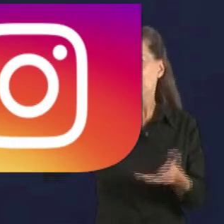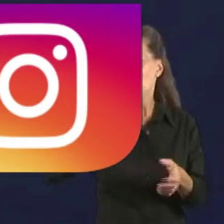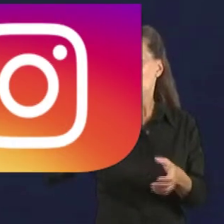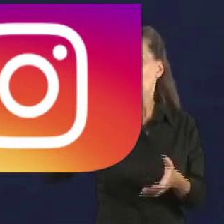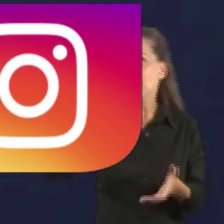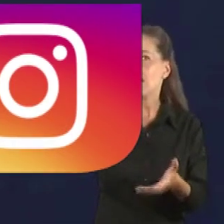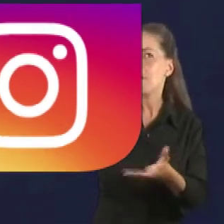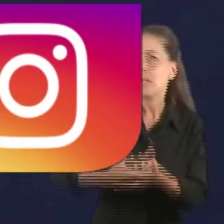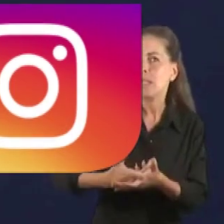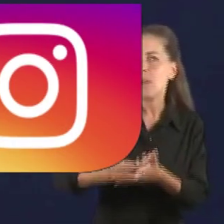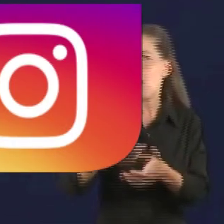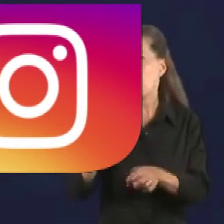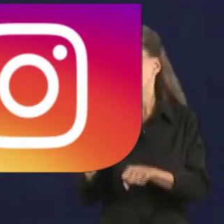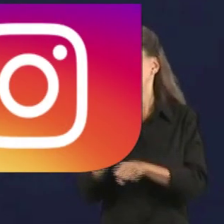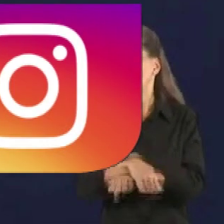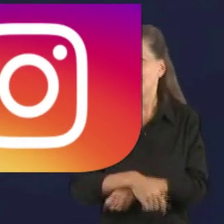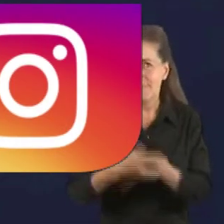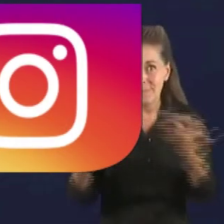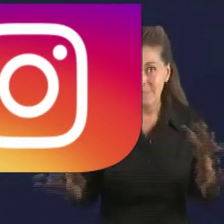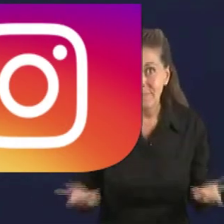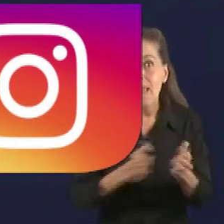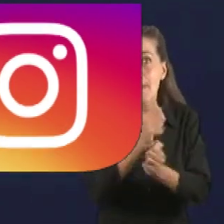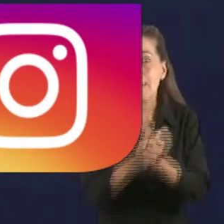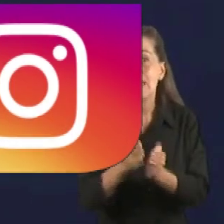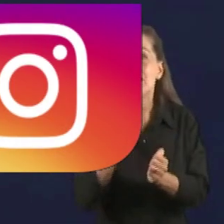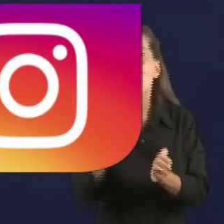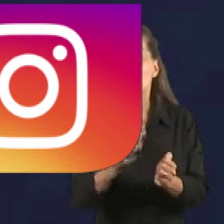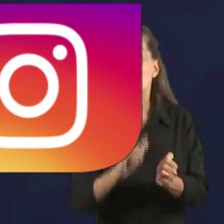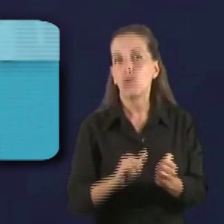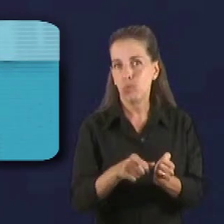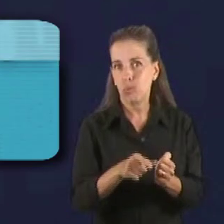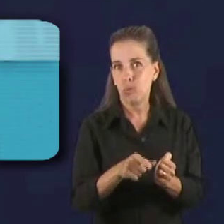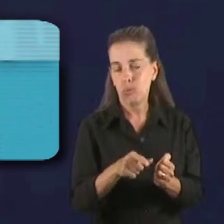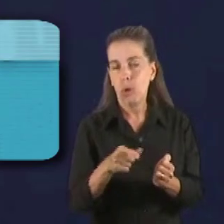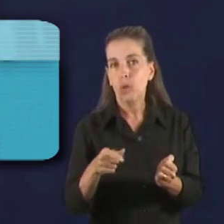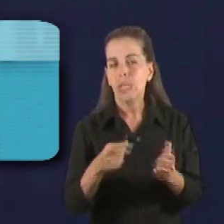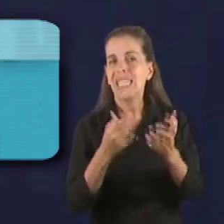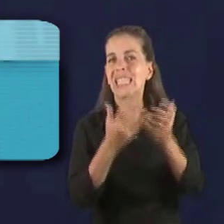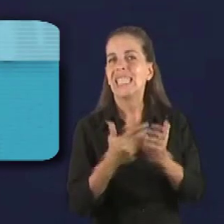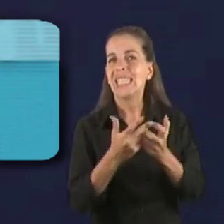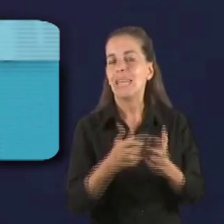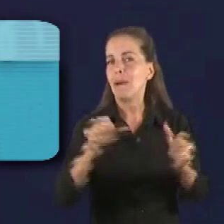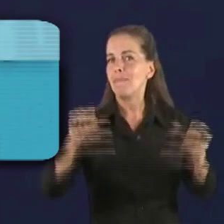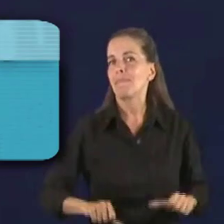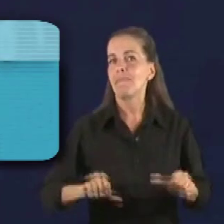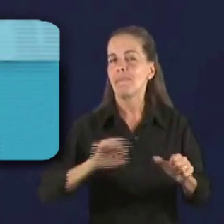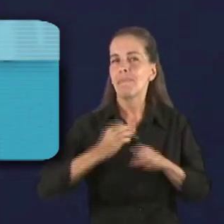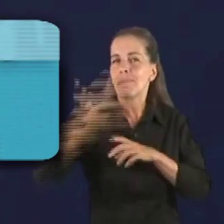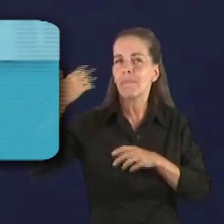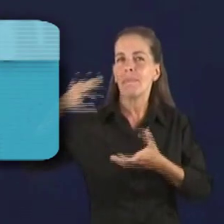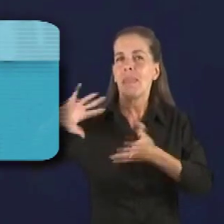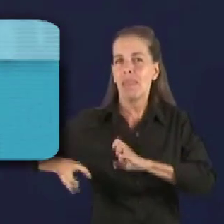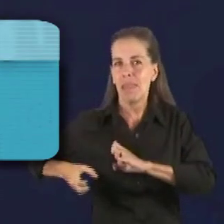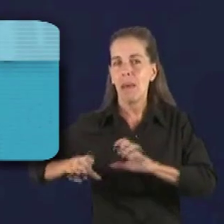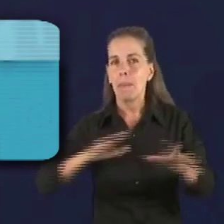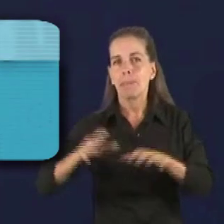sistema energético que claramente no funciona y que se ha desatendido durante algo más